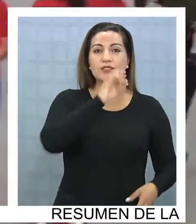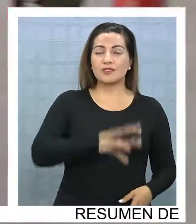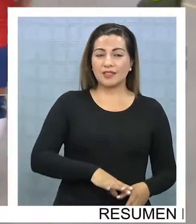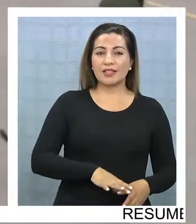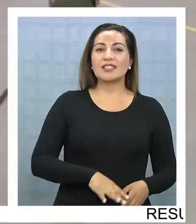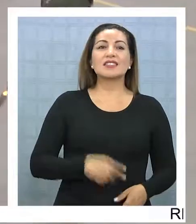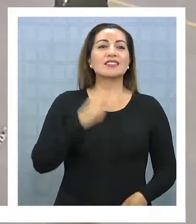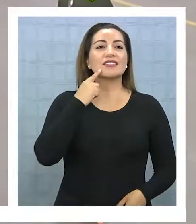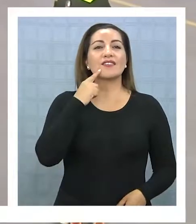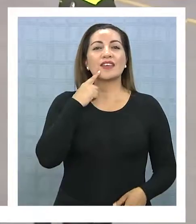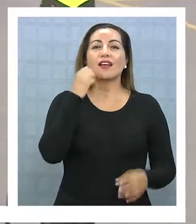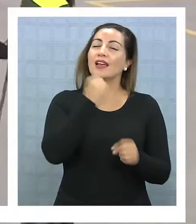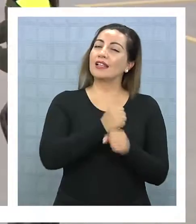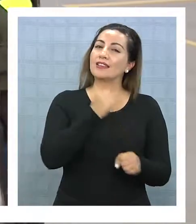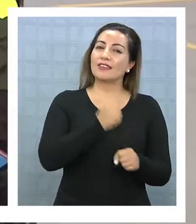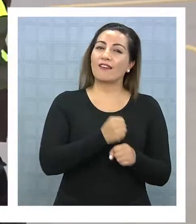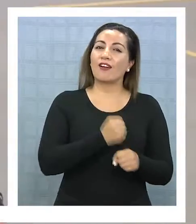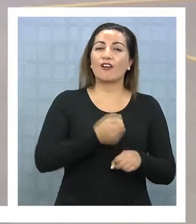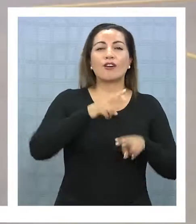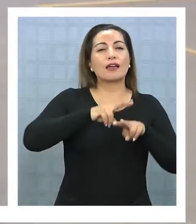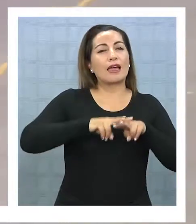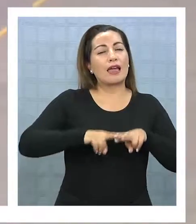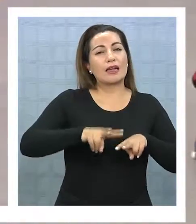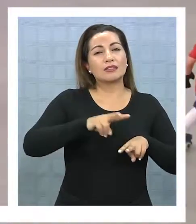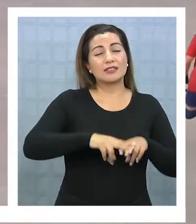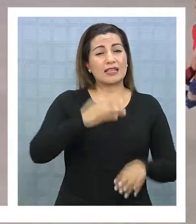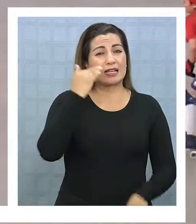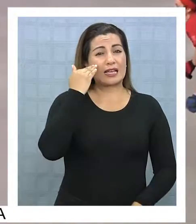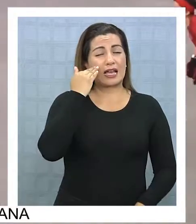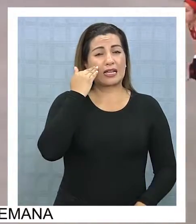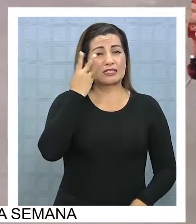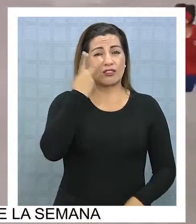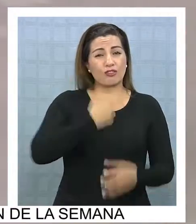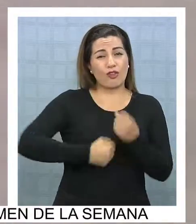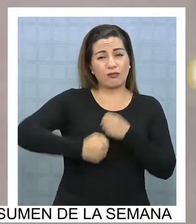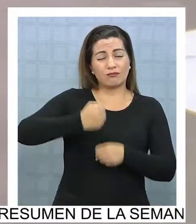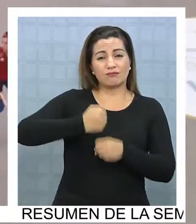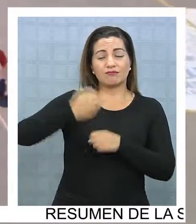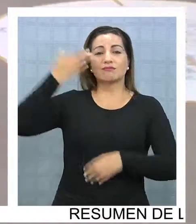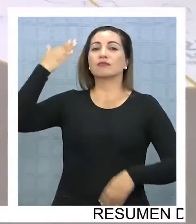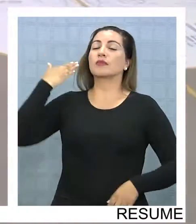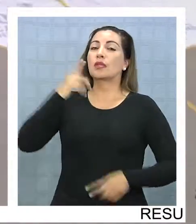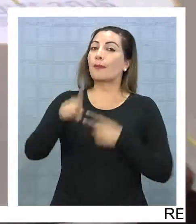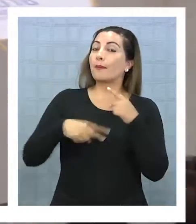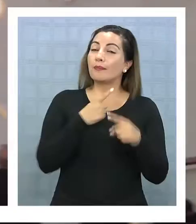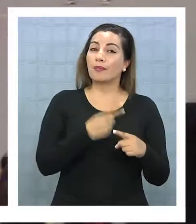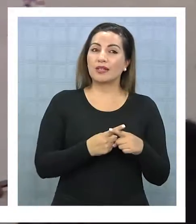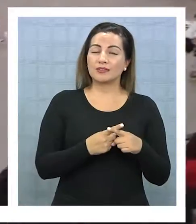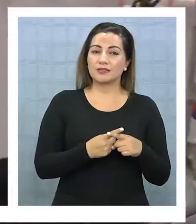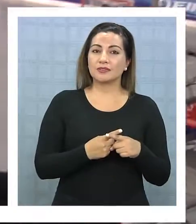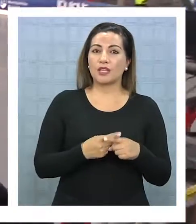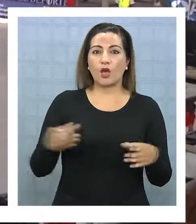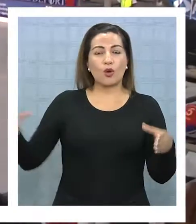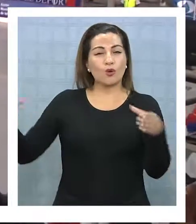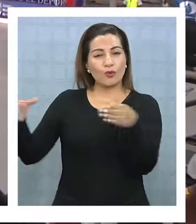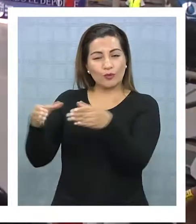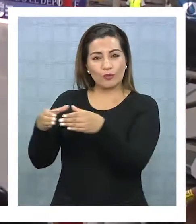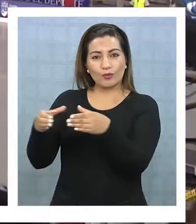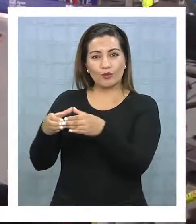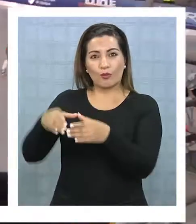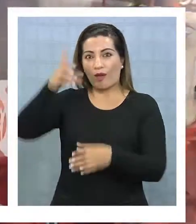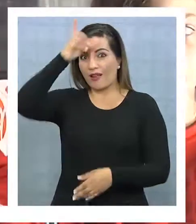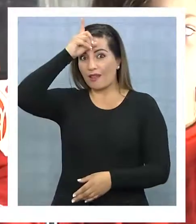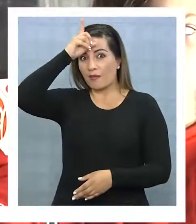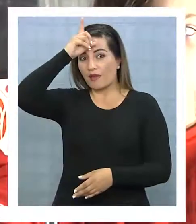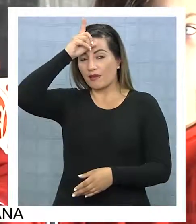viene a justificar el trabajo que viene haciendo el equipo desde hace casi dos años, sumándole además lo que significa ganarle a un rival como